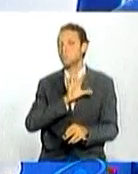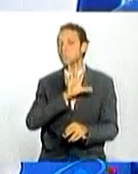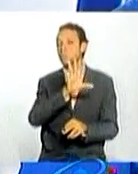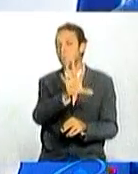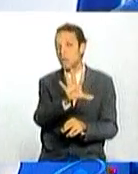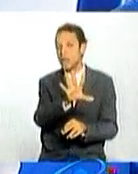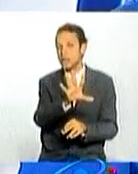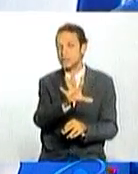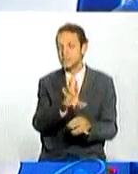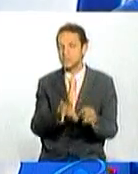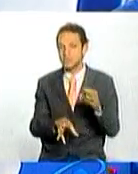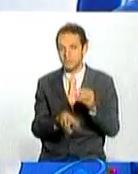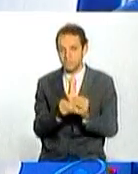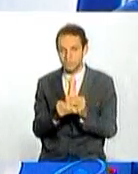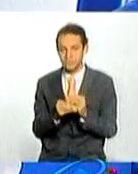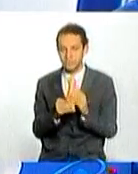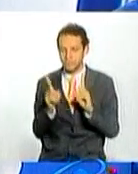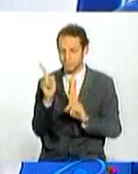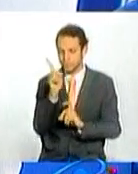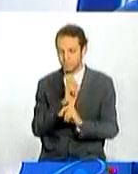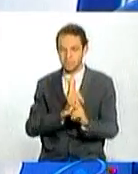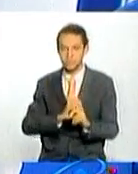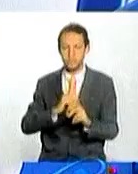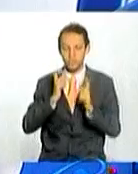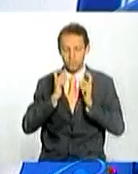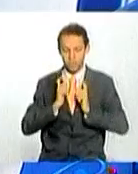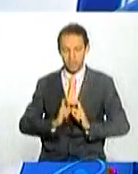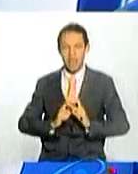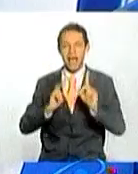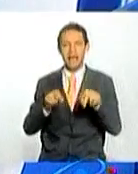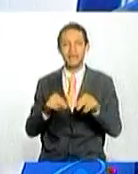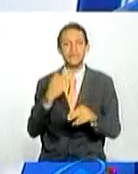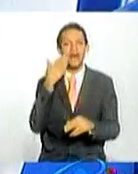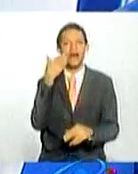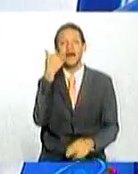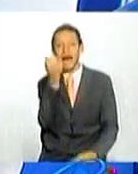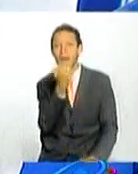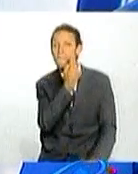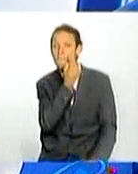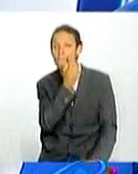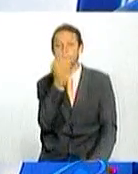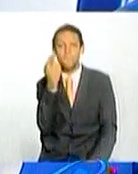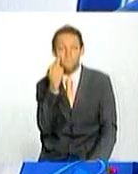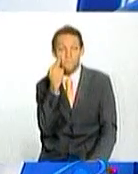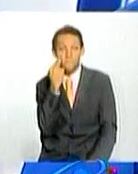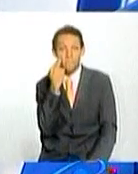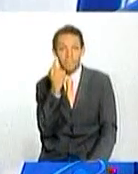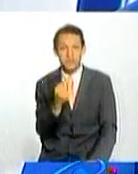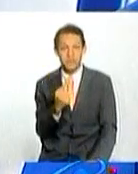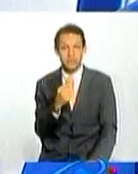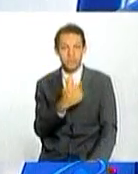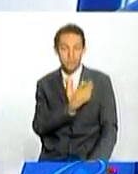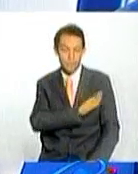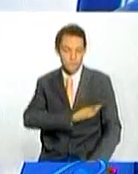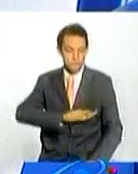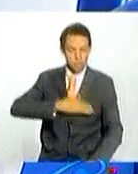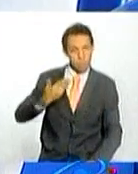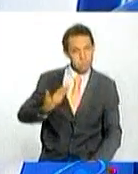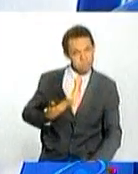Siguiendo, hacemos una ecografía de las glándulas mamarias y entramos a toda la parte de la cavidad